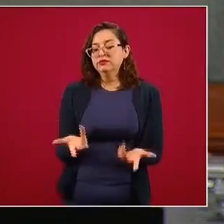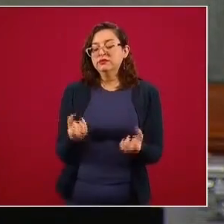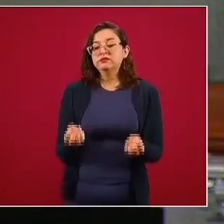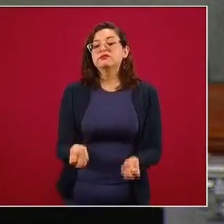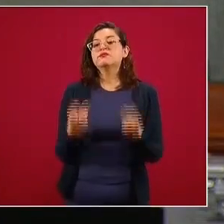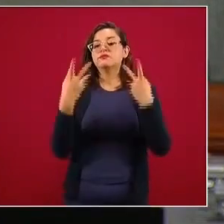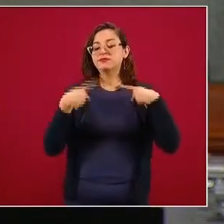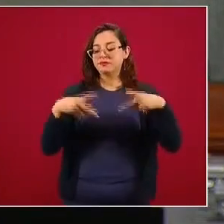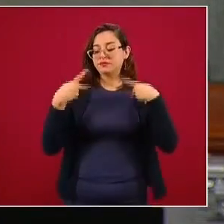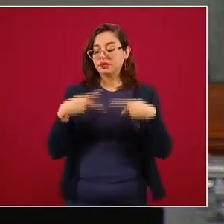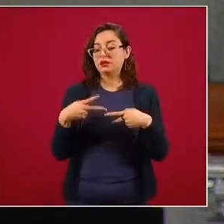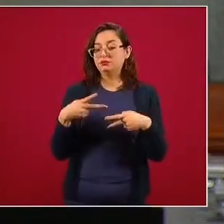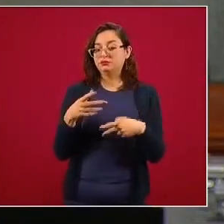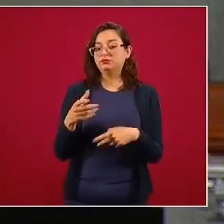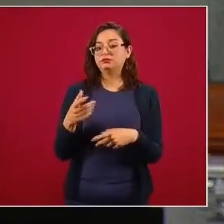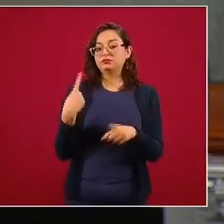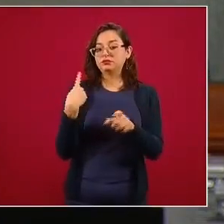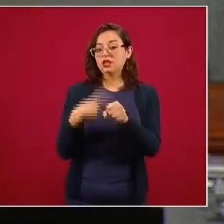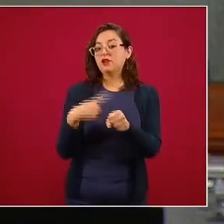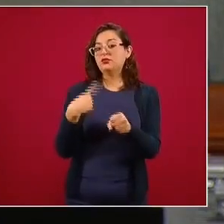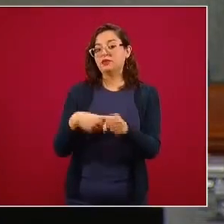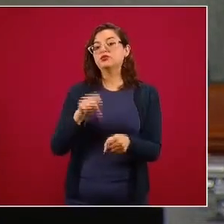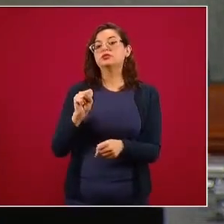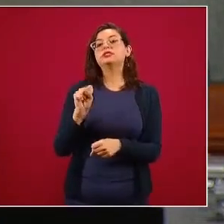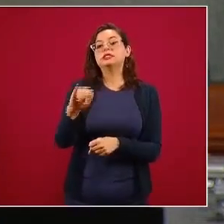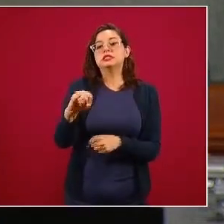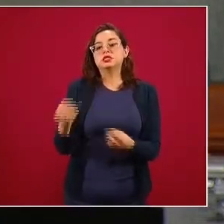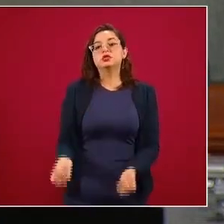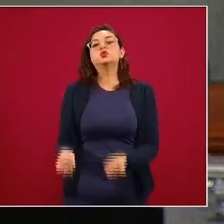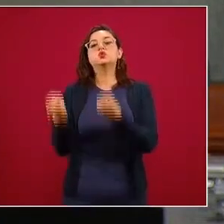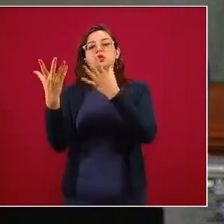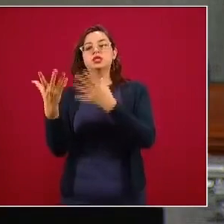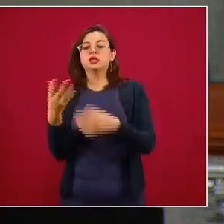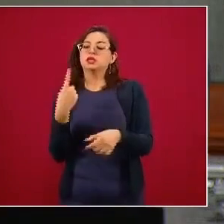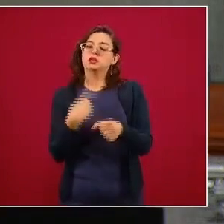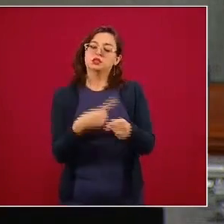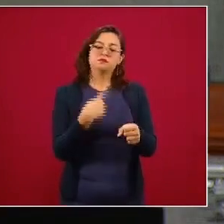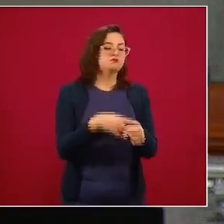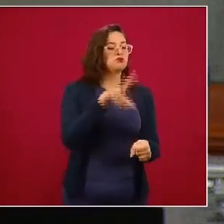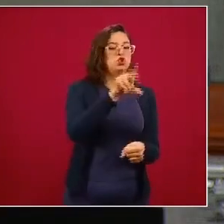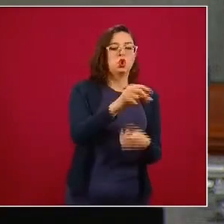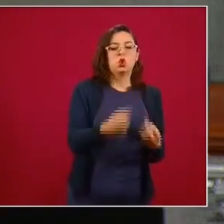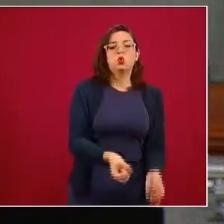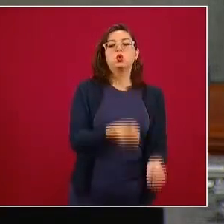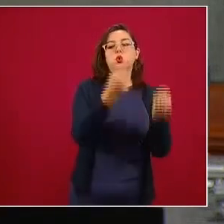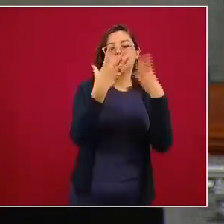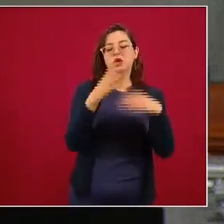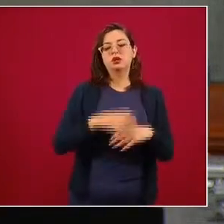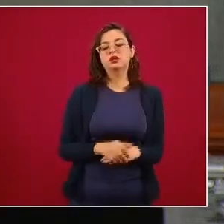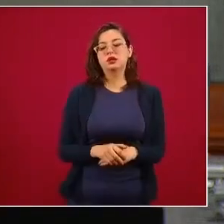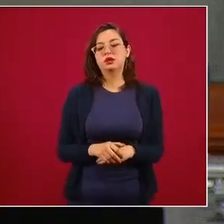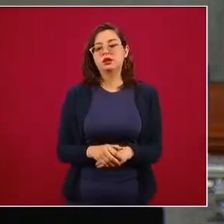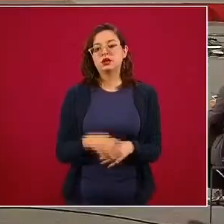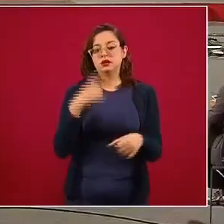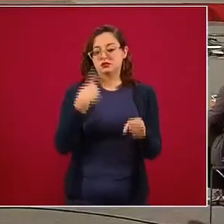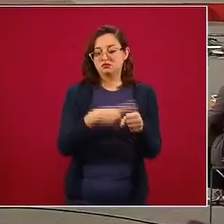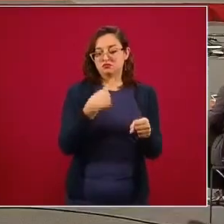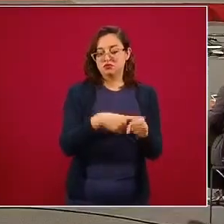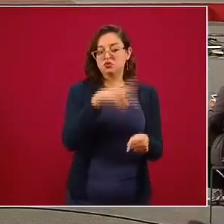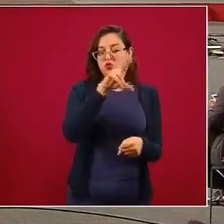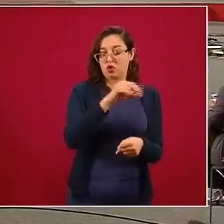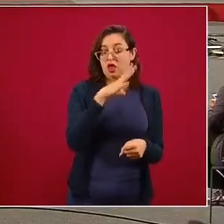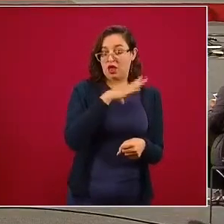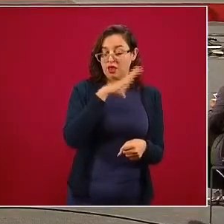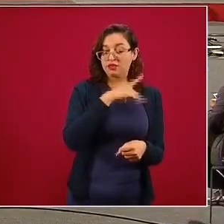cifras, cuántas de estas personas han dado positivo a COVID y cuántas negativo, y si dentro de estas personas de negativo están estos